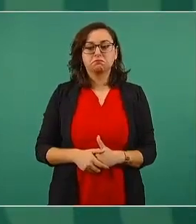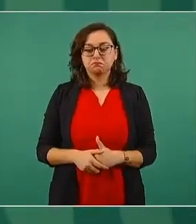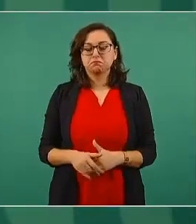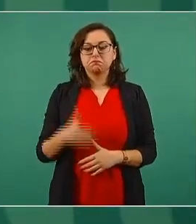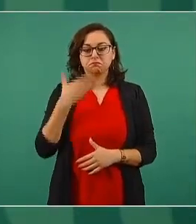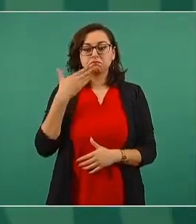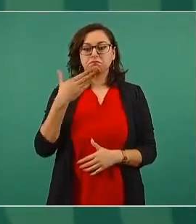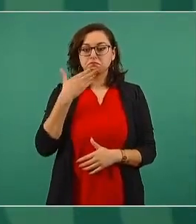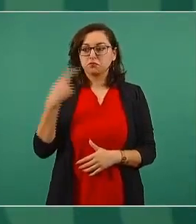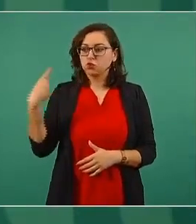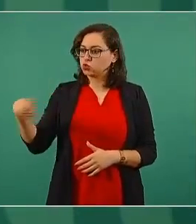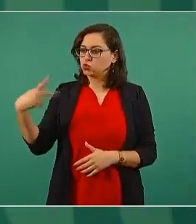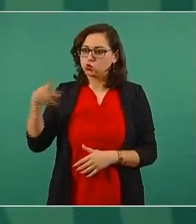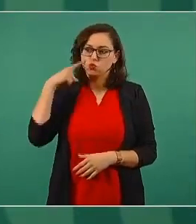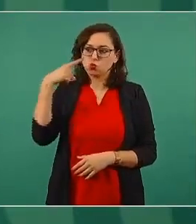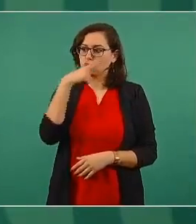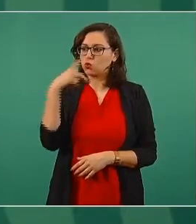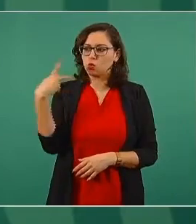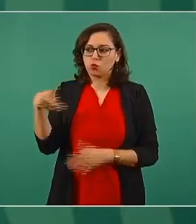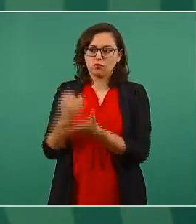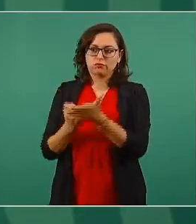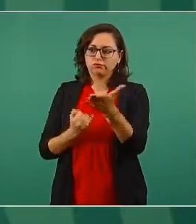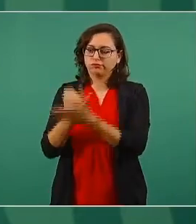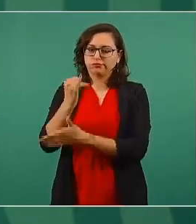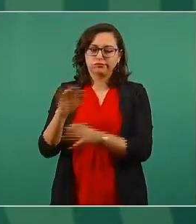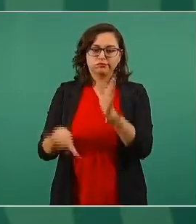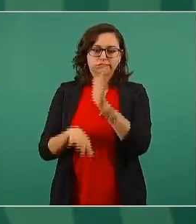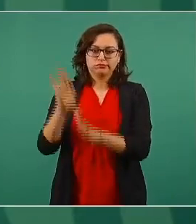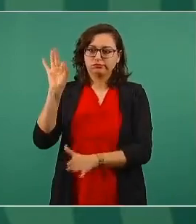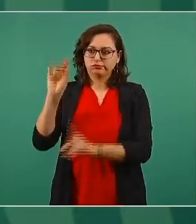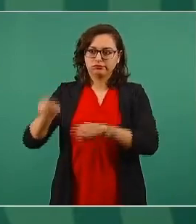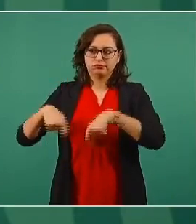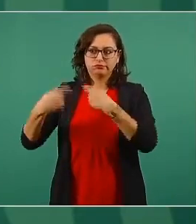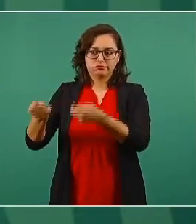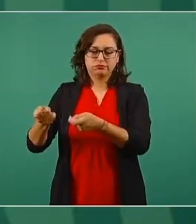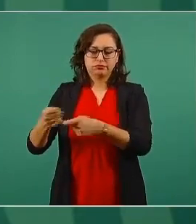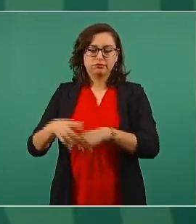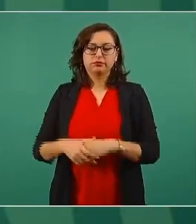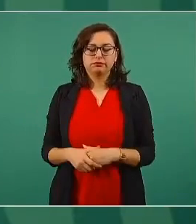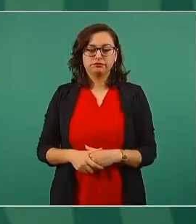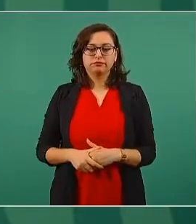la decisión de las comunidades, la voluntad de los pueblos.